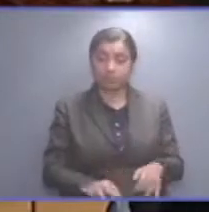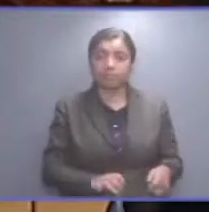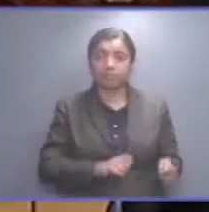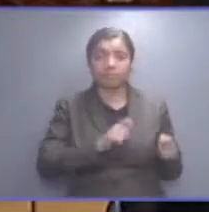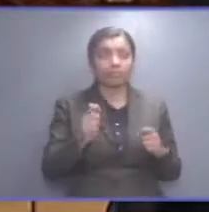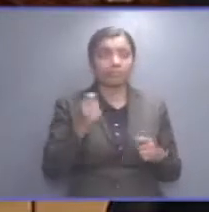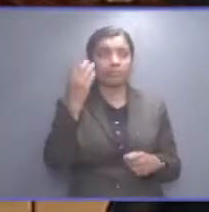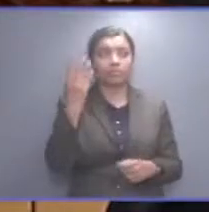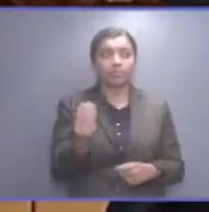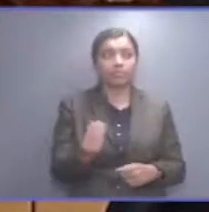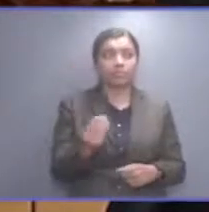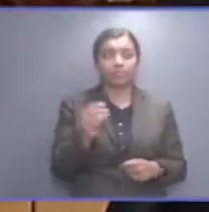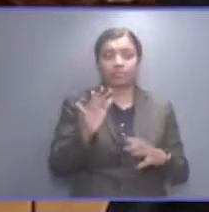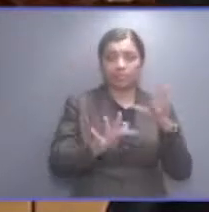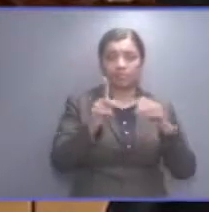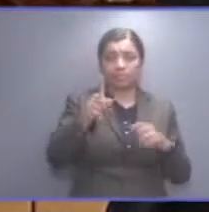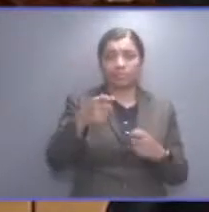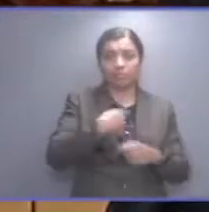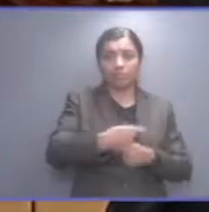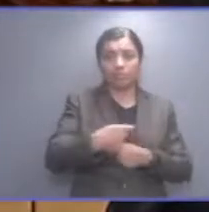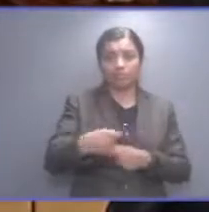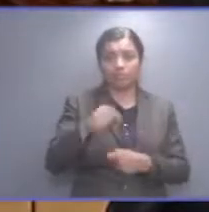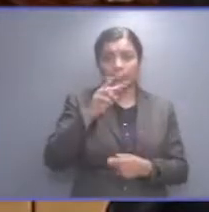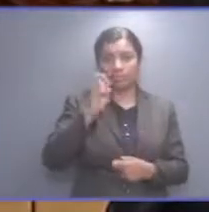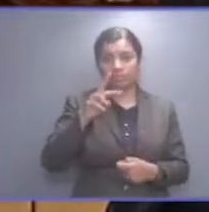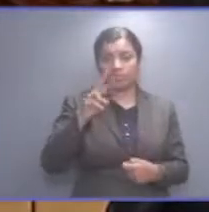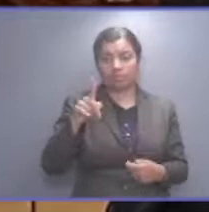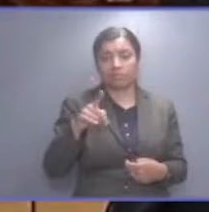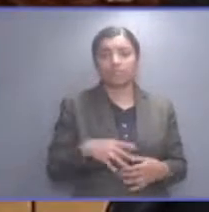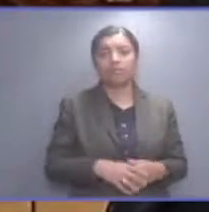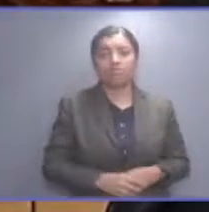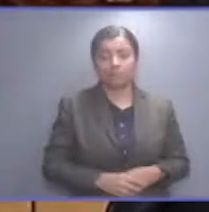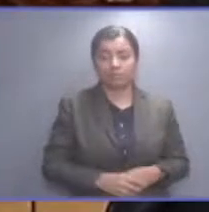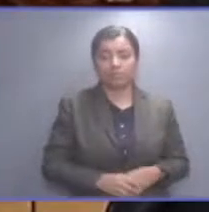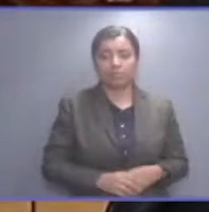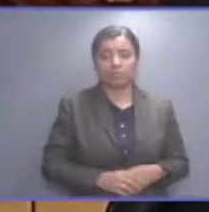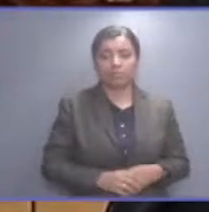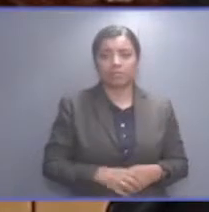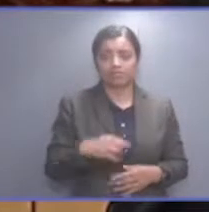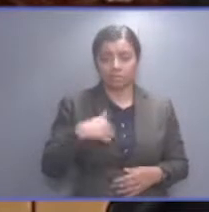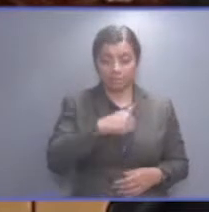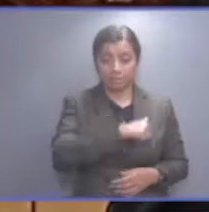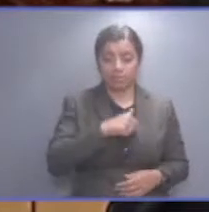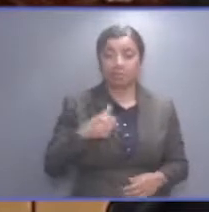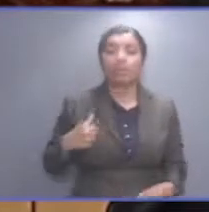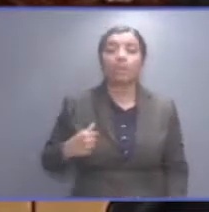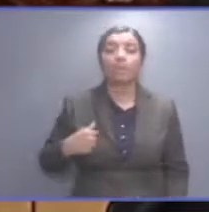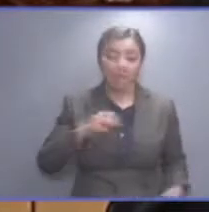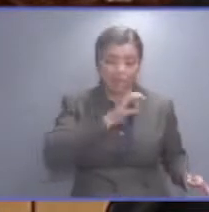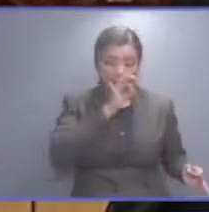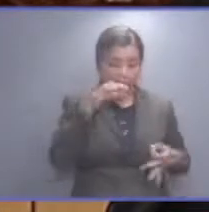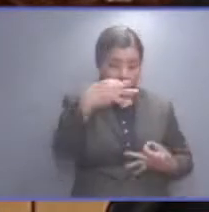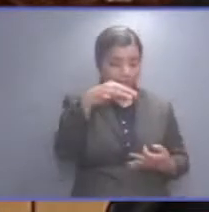Tiene fecha del 11 de diciembre del 2021. Soy Vanessa.